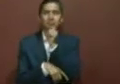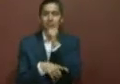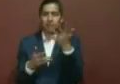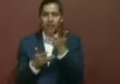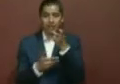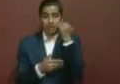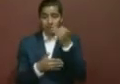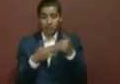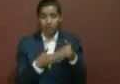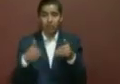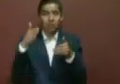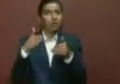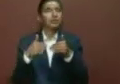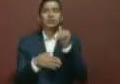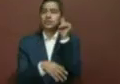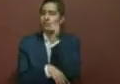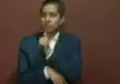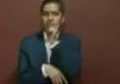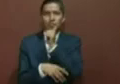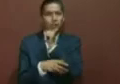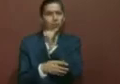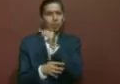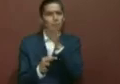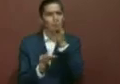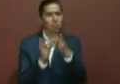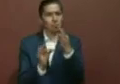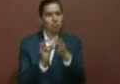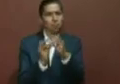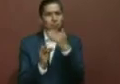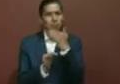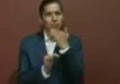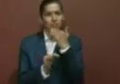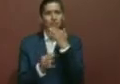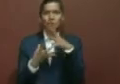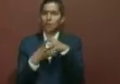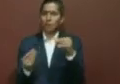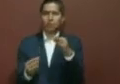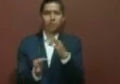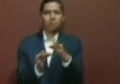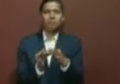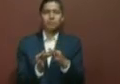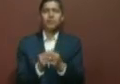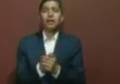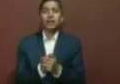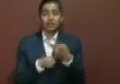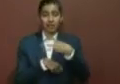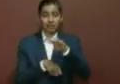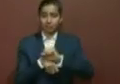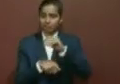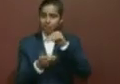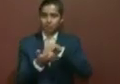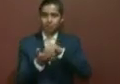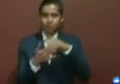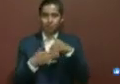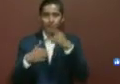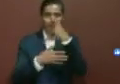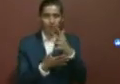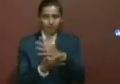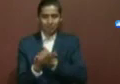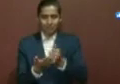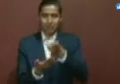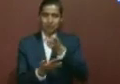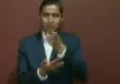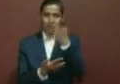temporada, donde siempre hemos tenido saldo blanco. Así que nos queda todavía unas 3 semanas para recuperar esa